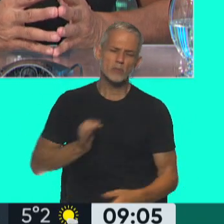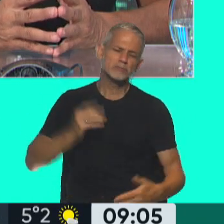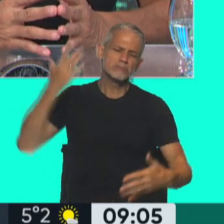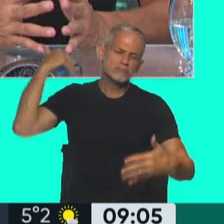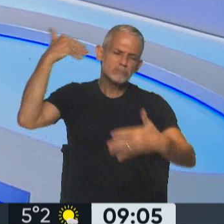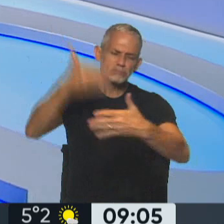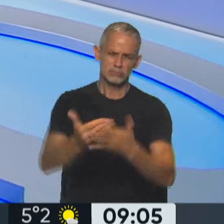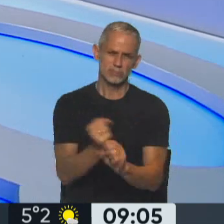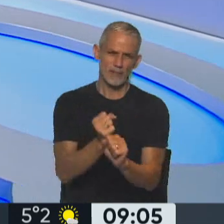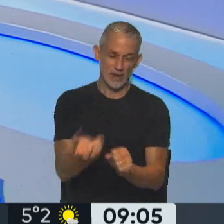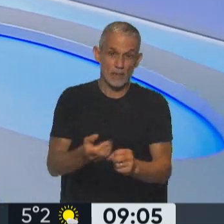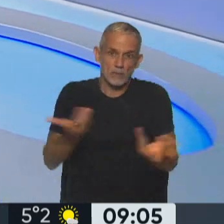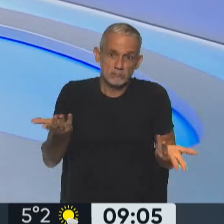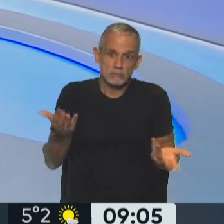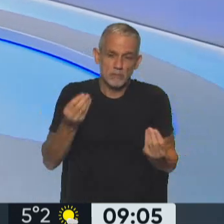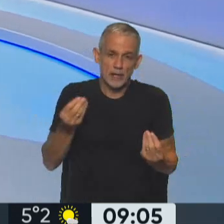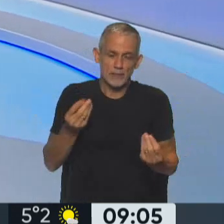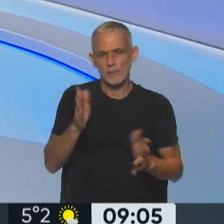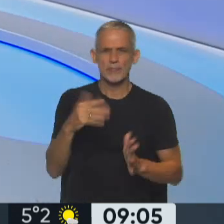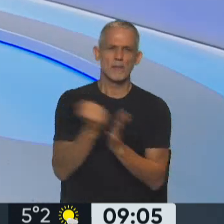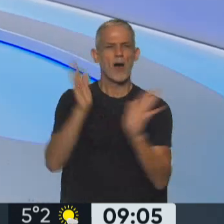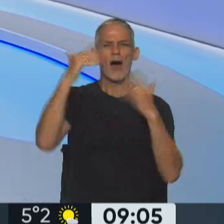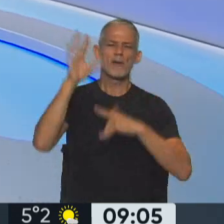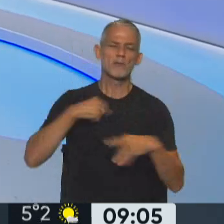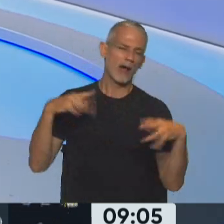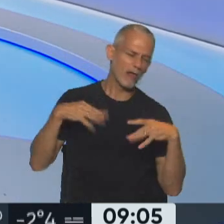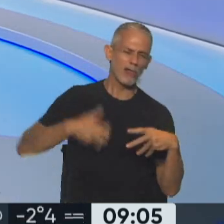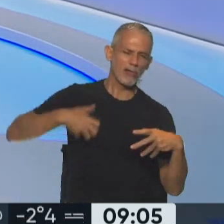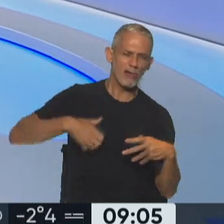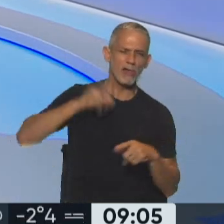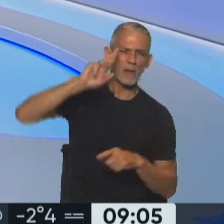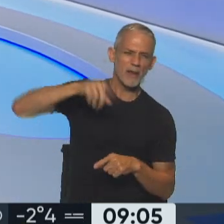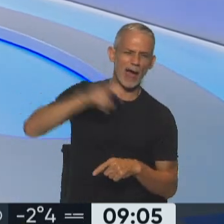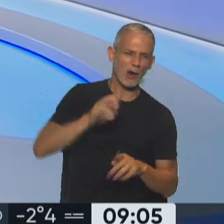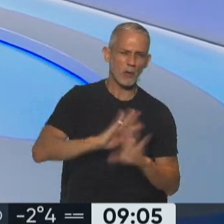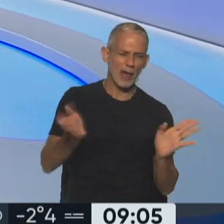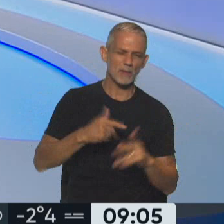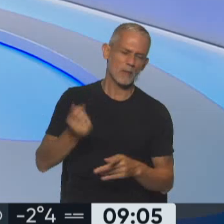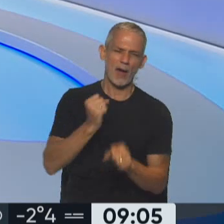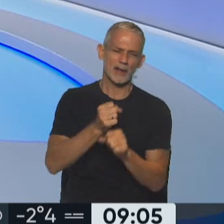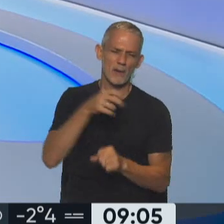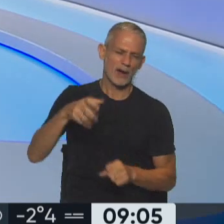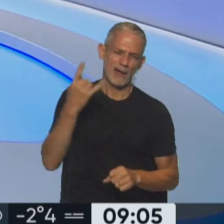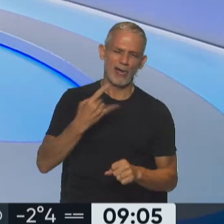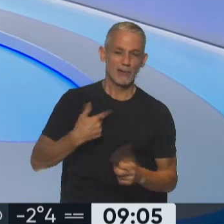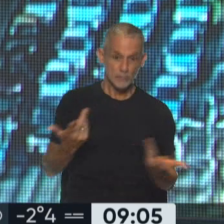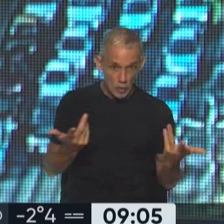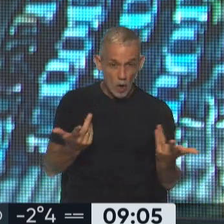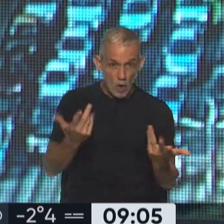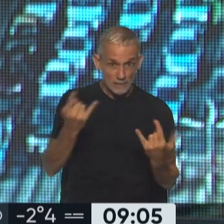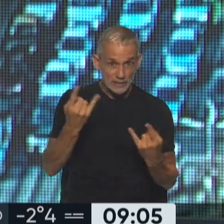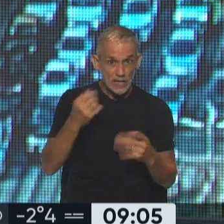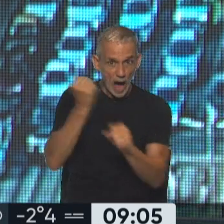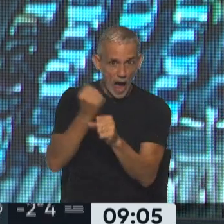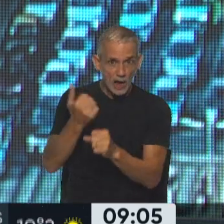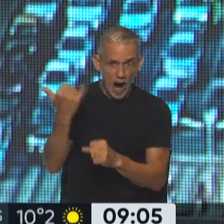mucho tiempo, también para que se caiga el estigma de que somos vagas, que somos planeras, que no queremos trabajar. Es mentira, hay muchísimo trabajo